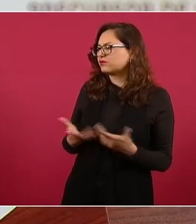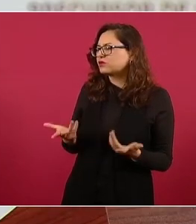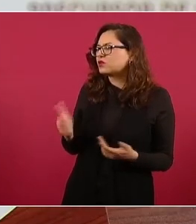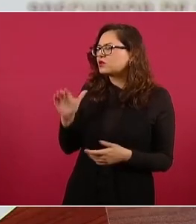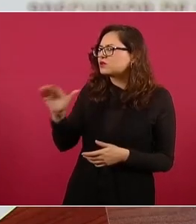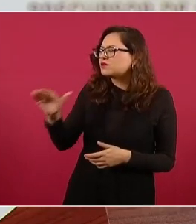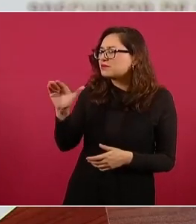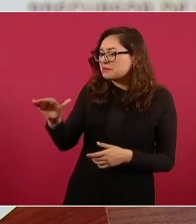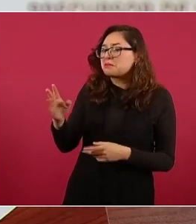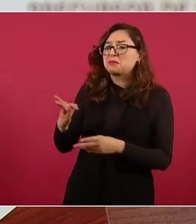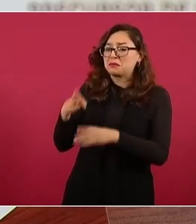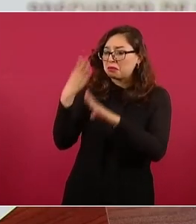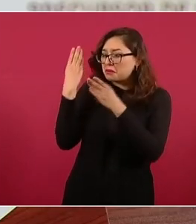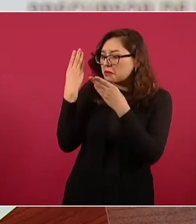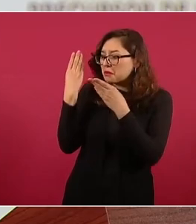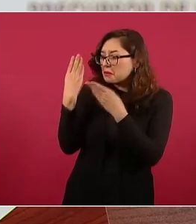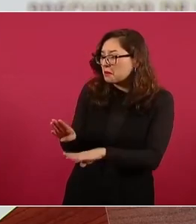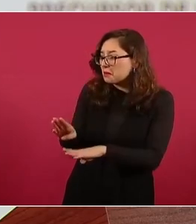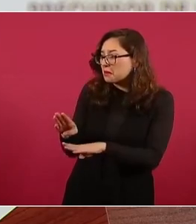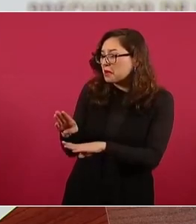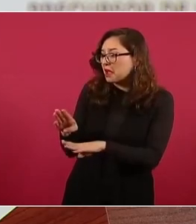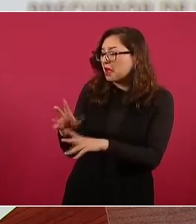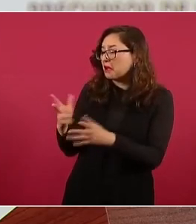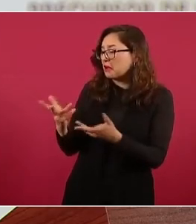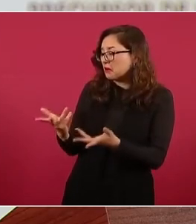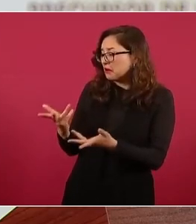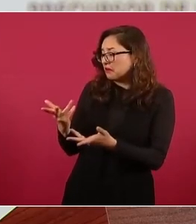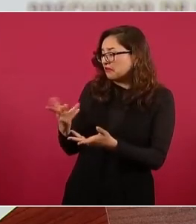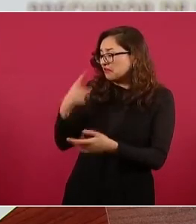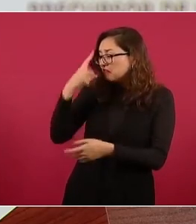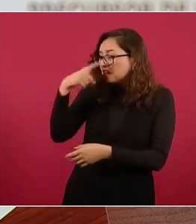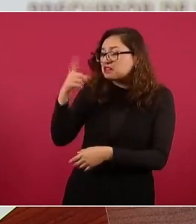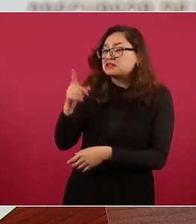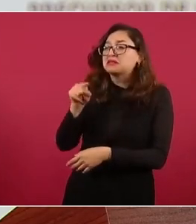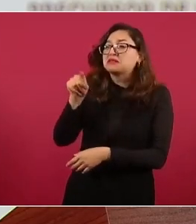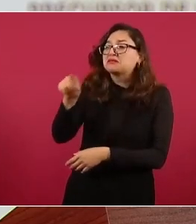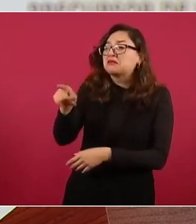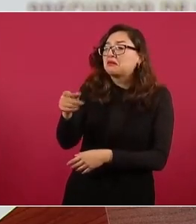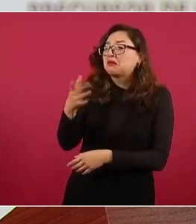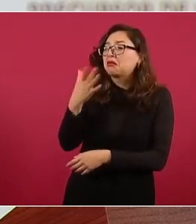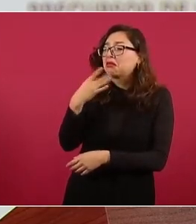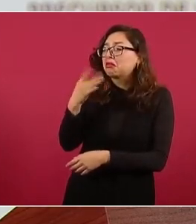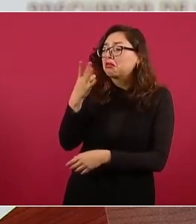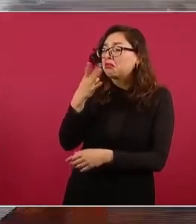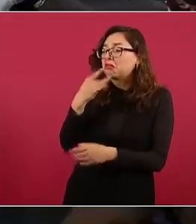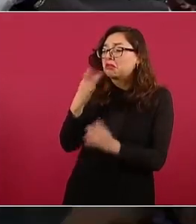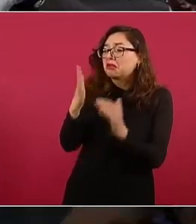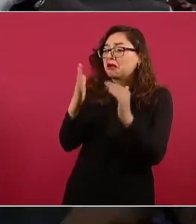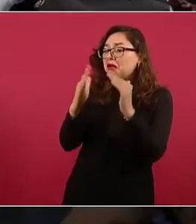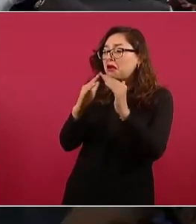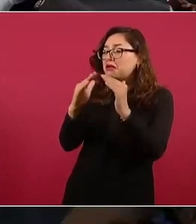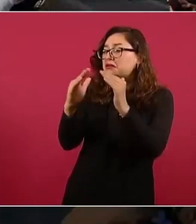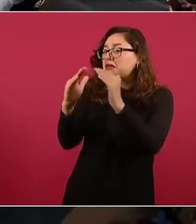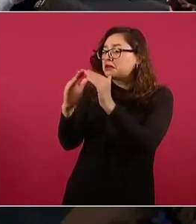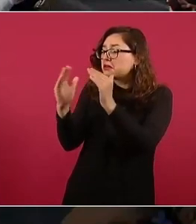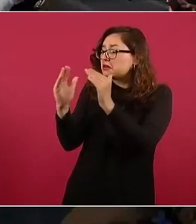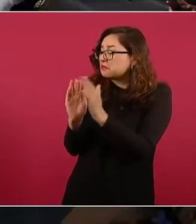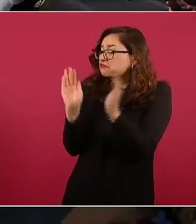echar a andar un banco era construir casitas. Hacía